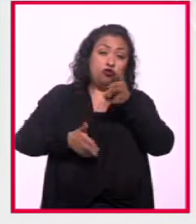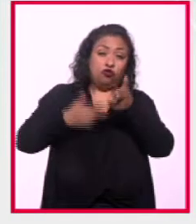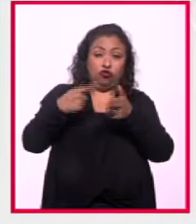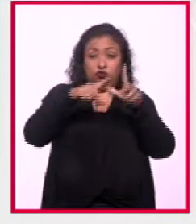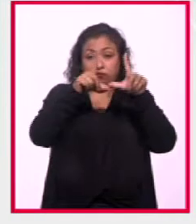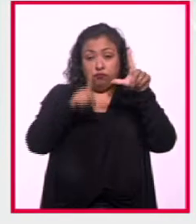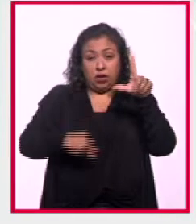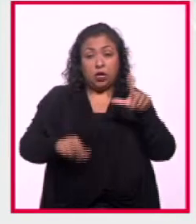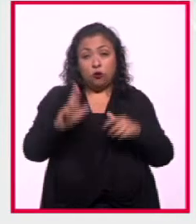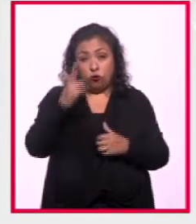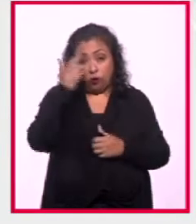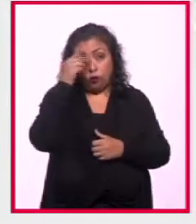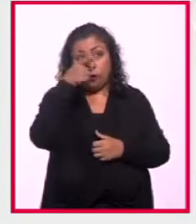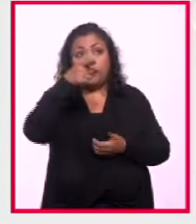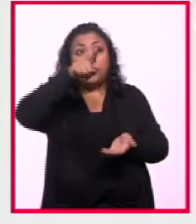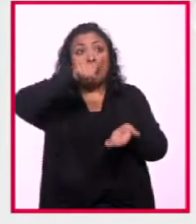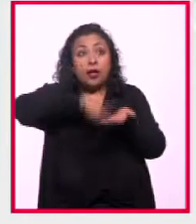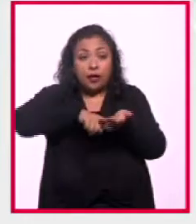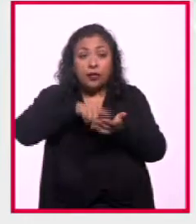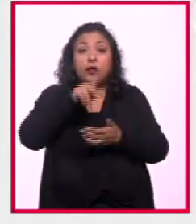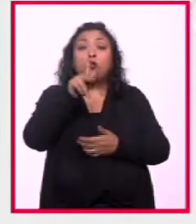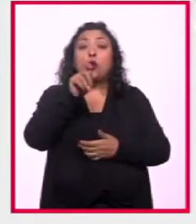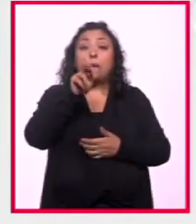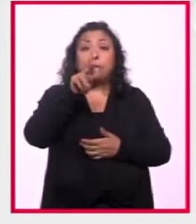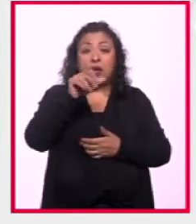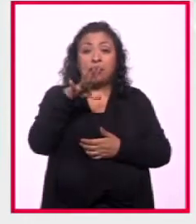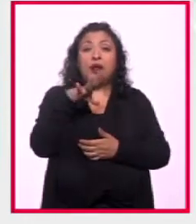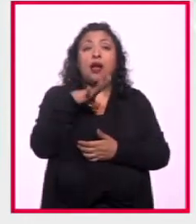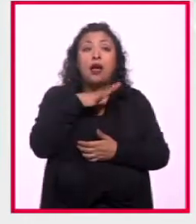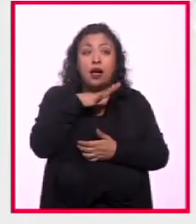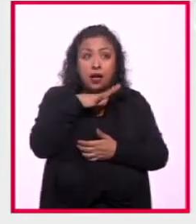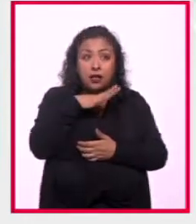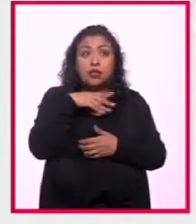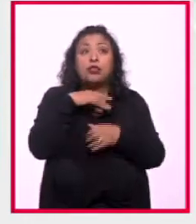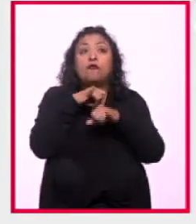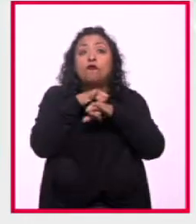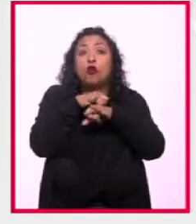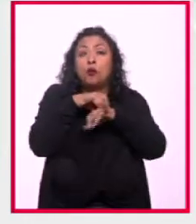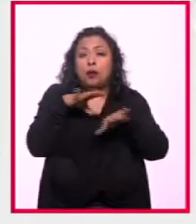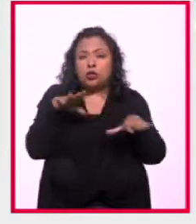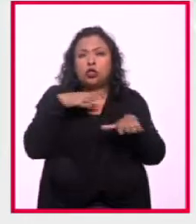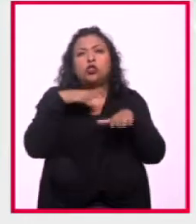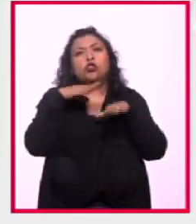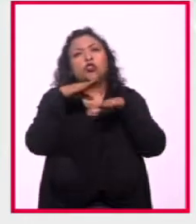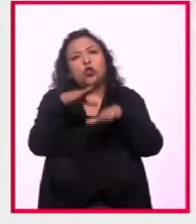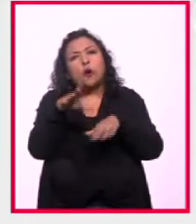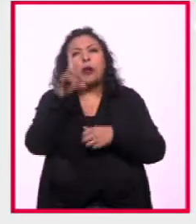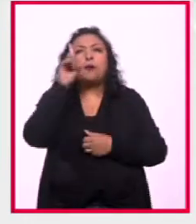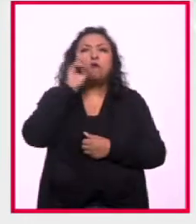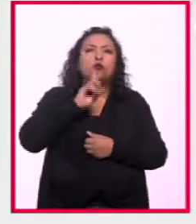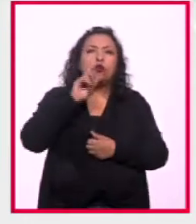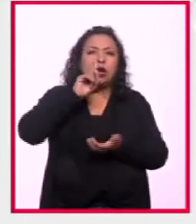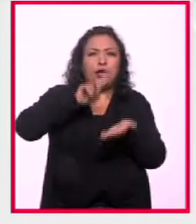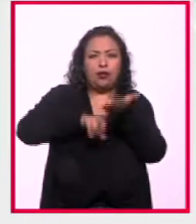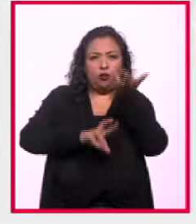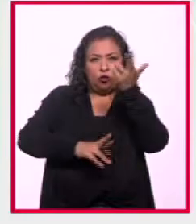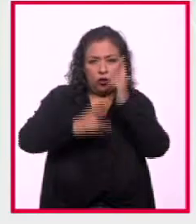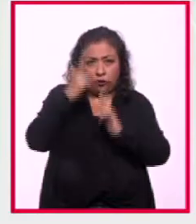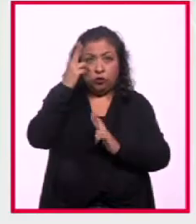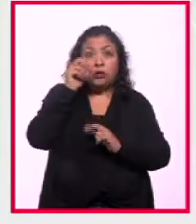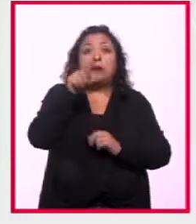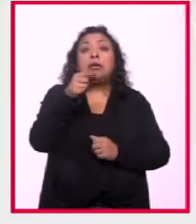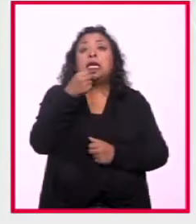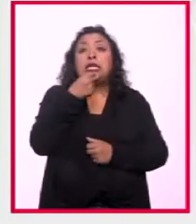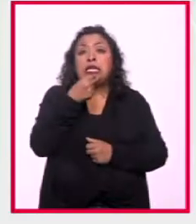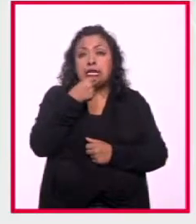dentro de petra van a poder encontrar información que tiene que ver con las mujeres en la revolución y los